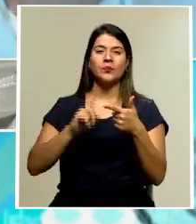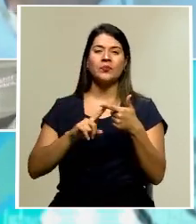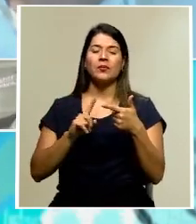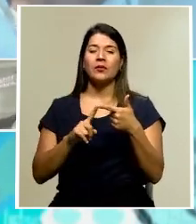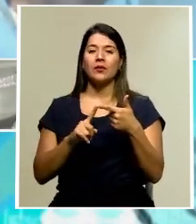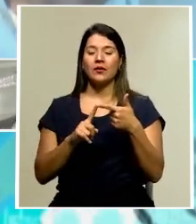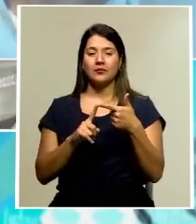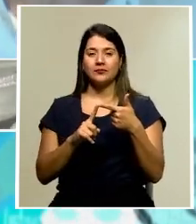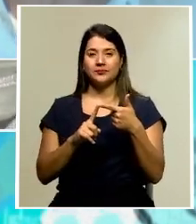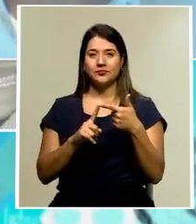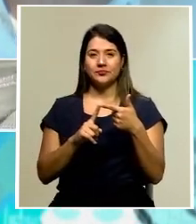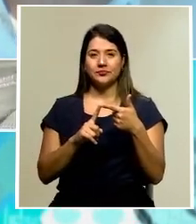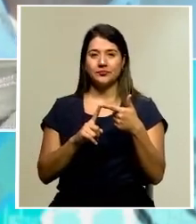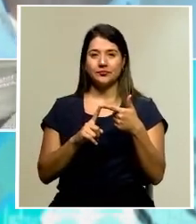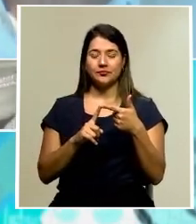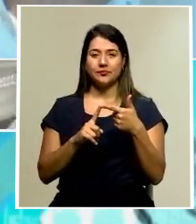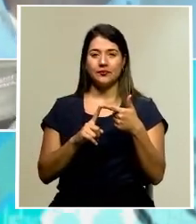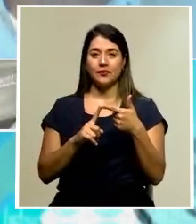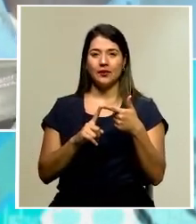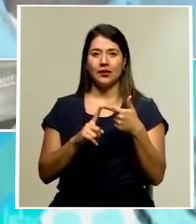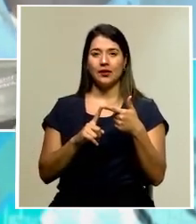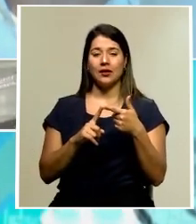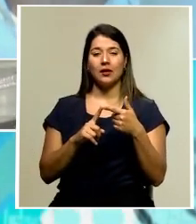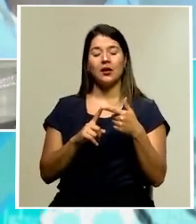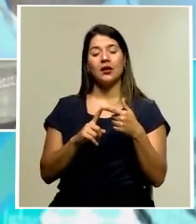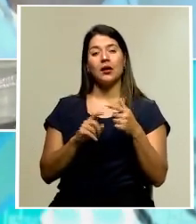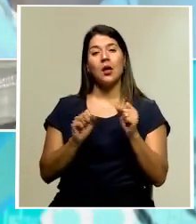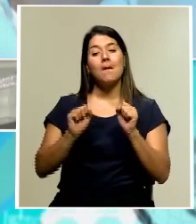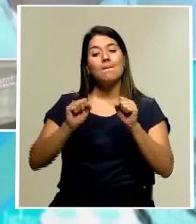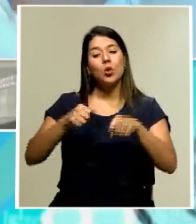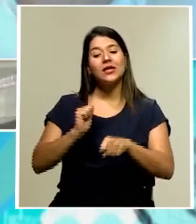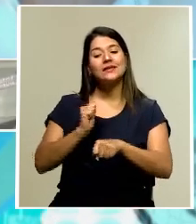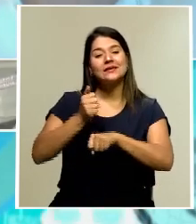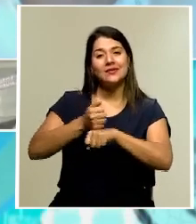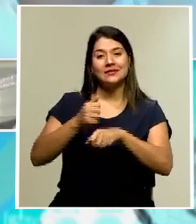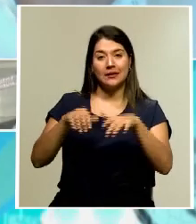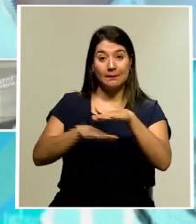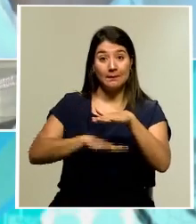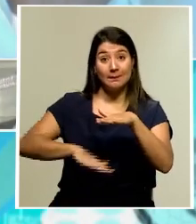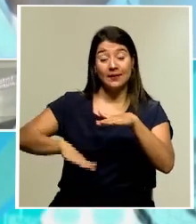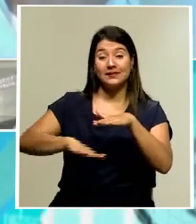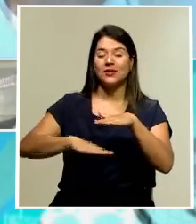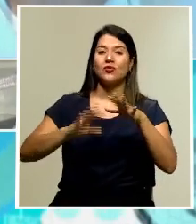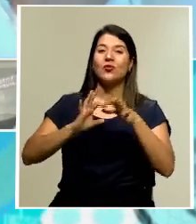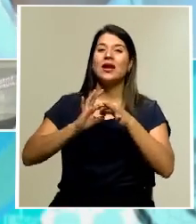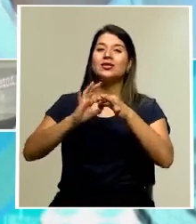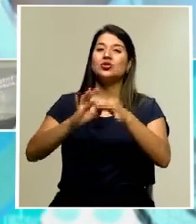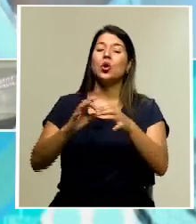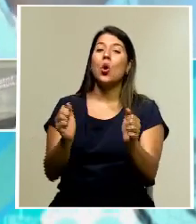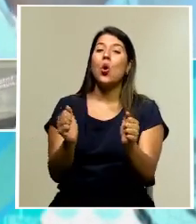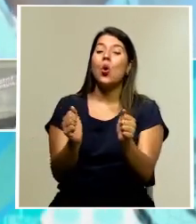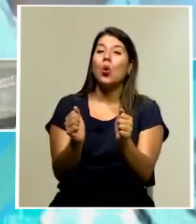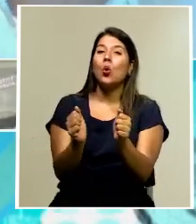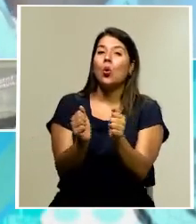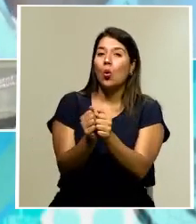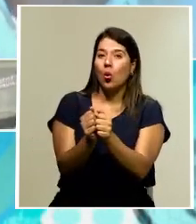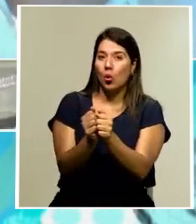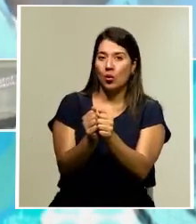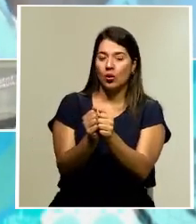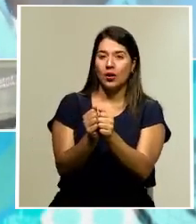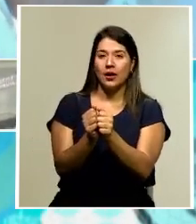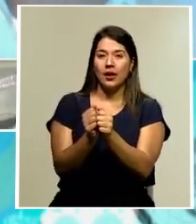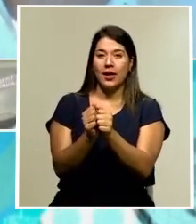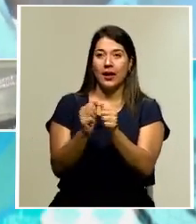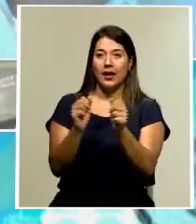ayer es sentar, digamos, las bases de lo que podría ser ese Partido de Liberación Nacional, que